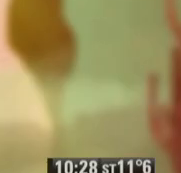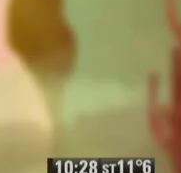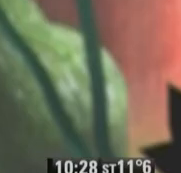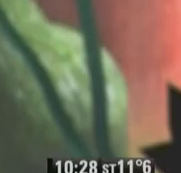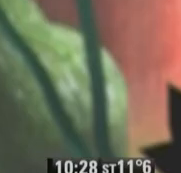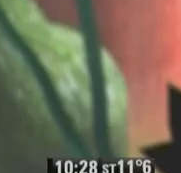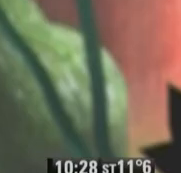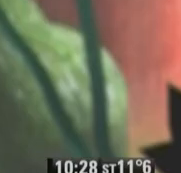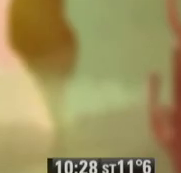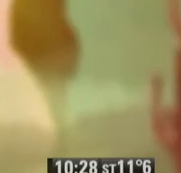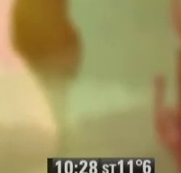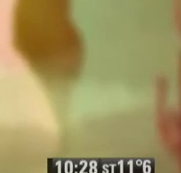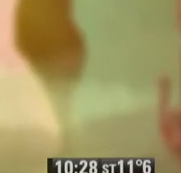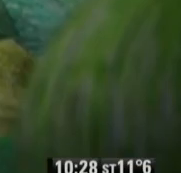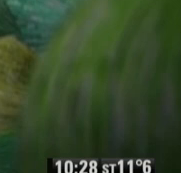divertido.